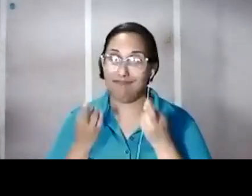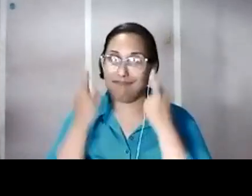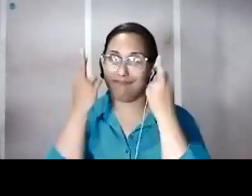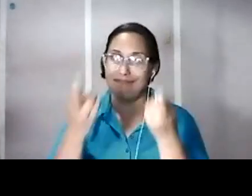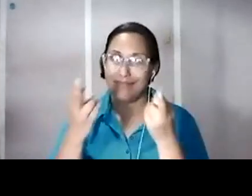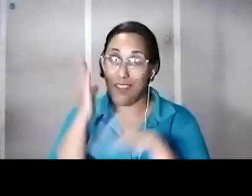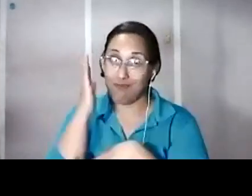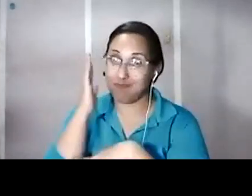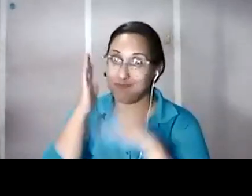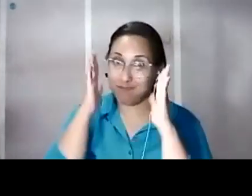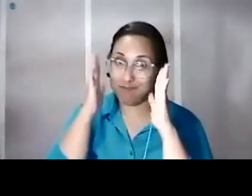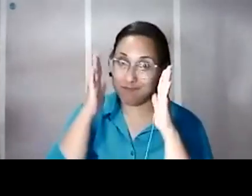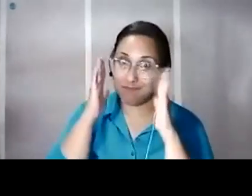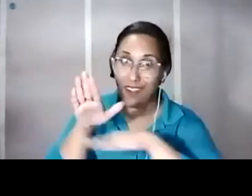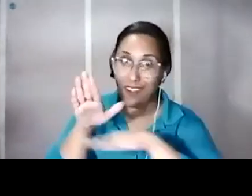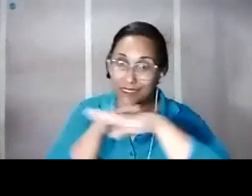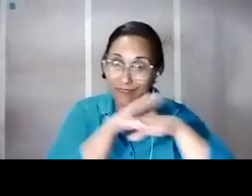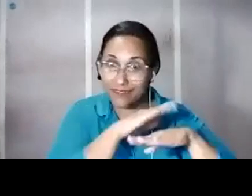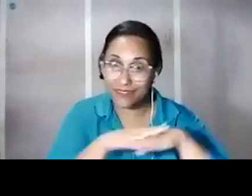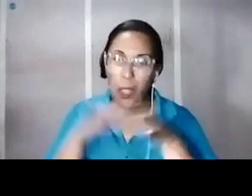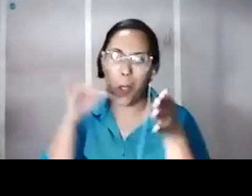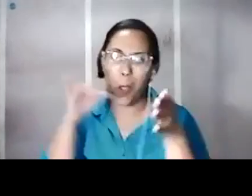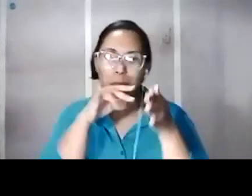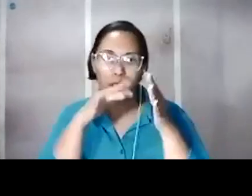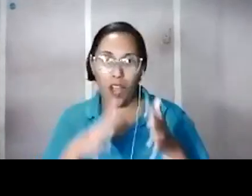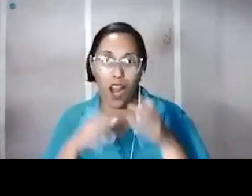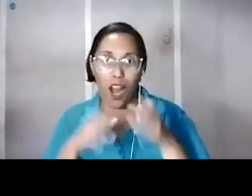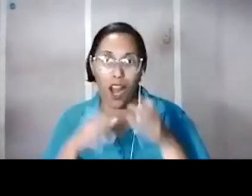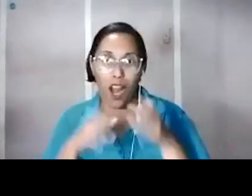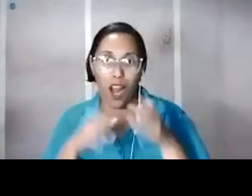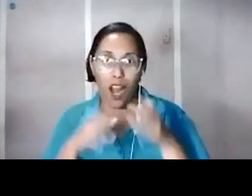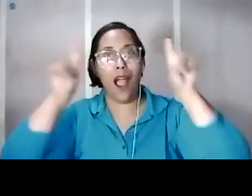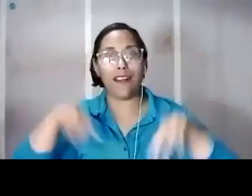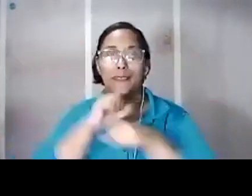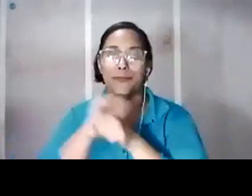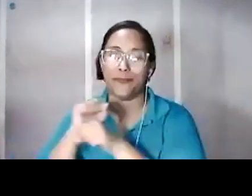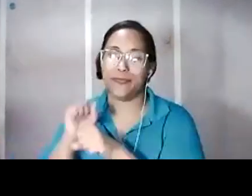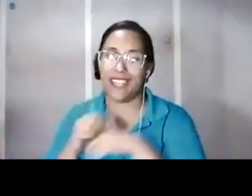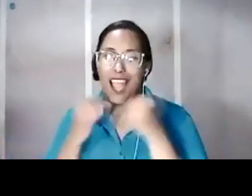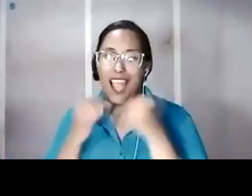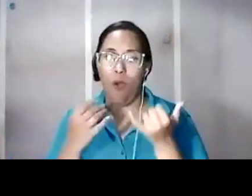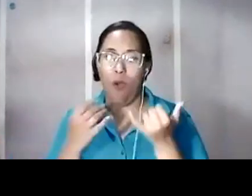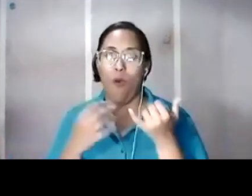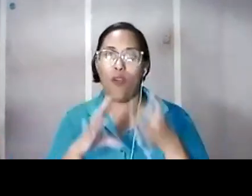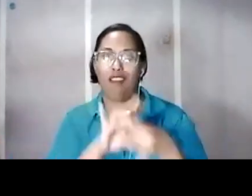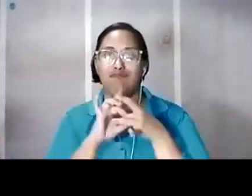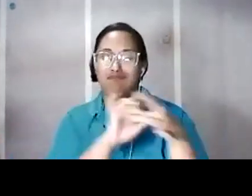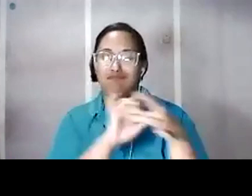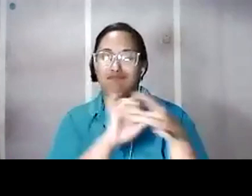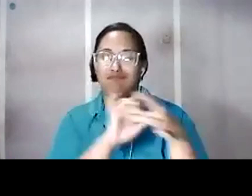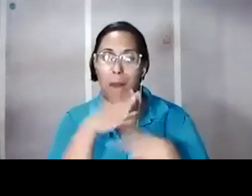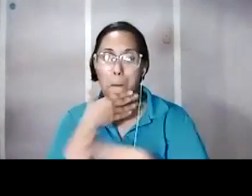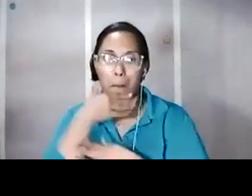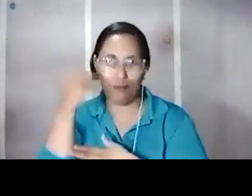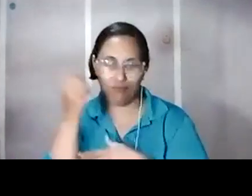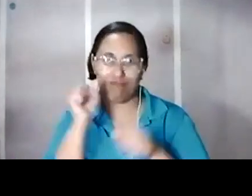invitar a esos estudiantes que han tenido esos trabajos para así. Y que ahora son colegas, qué mejor, claro, que sean